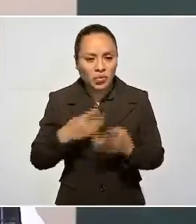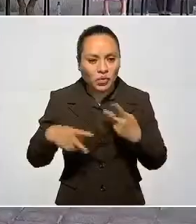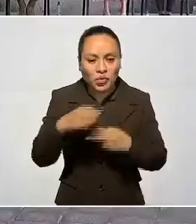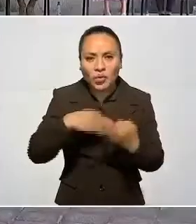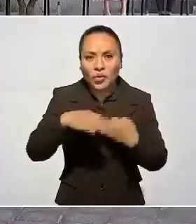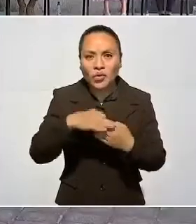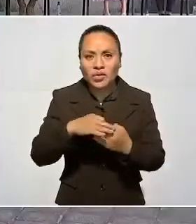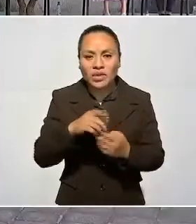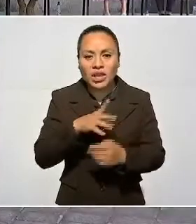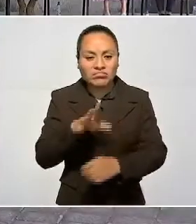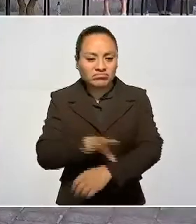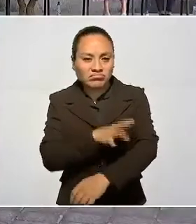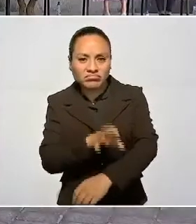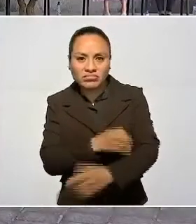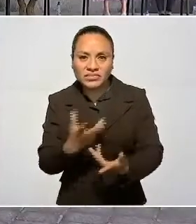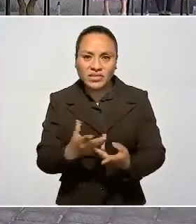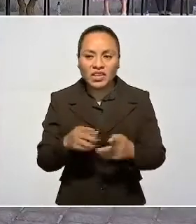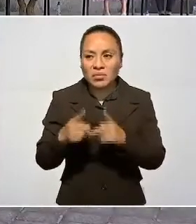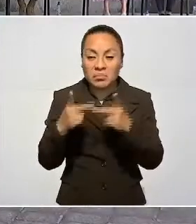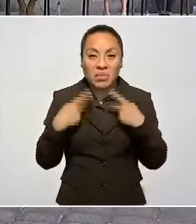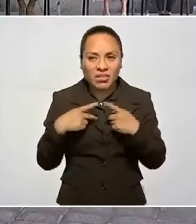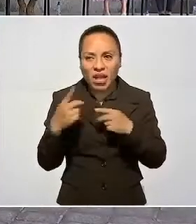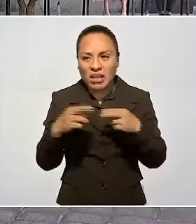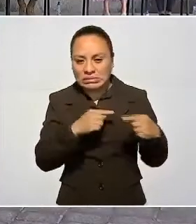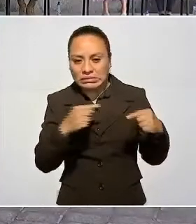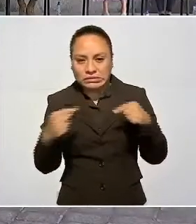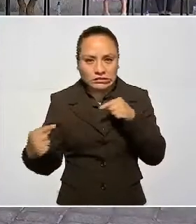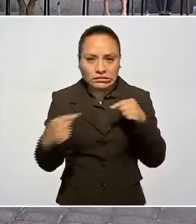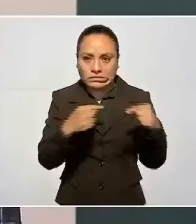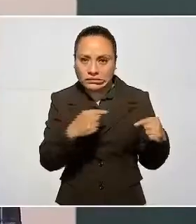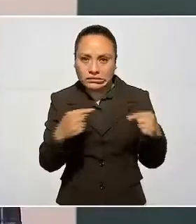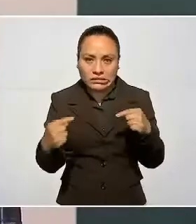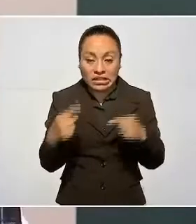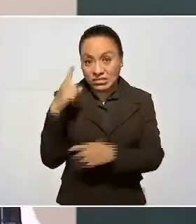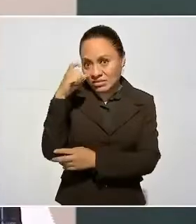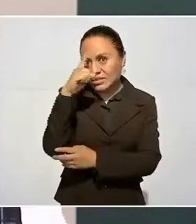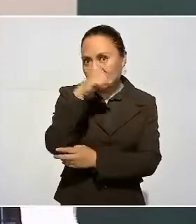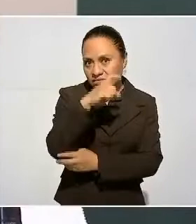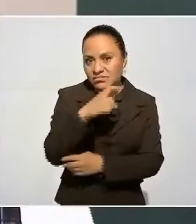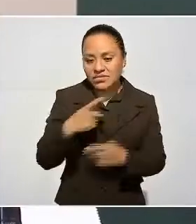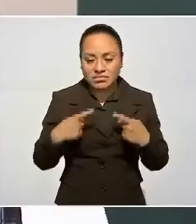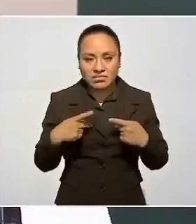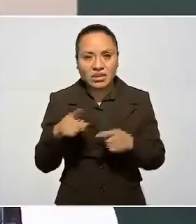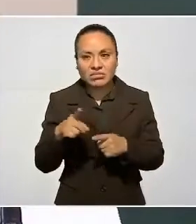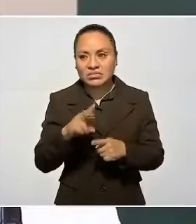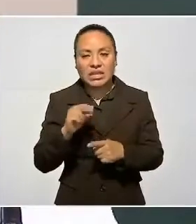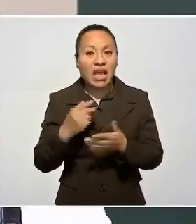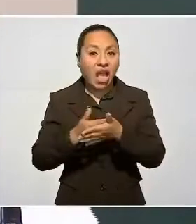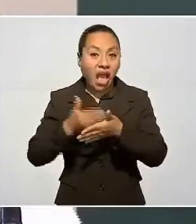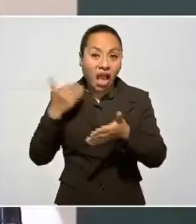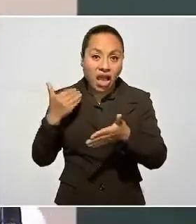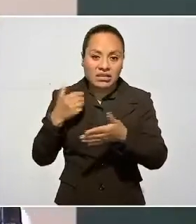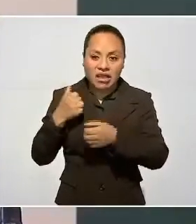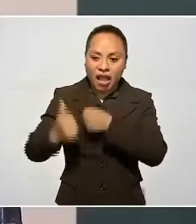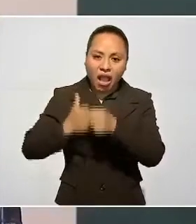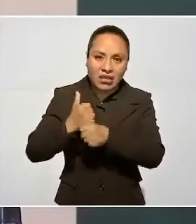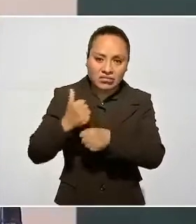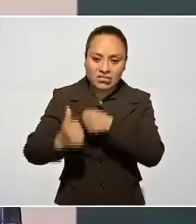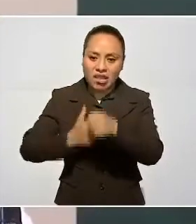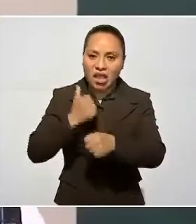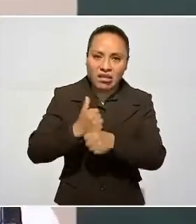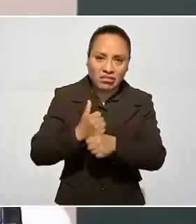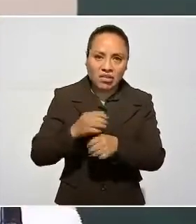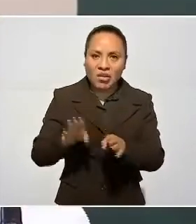inercias, resistencias y aún más la perversidad de quienes se impusieron durante décadas